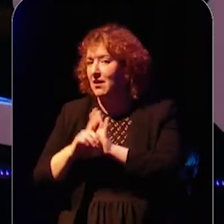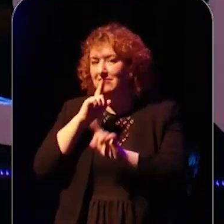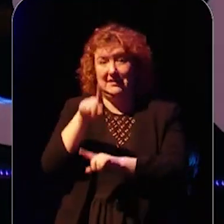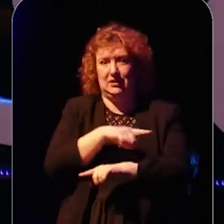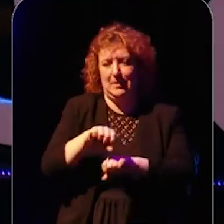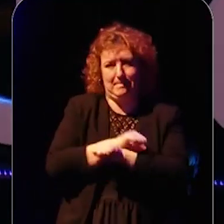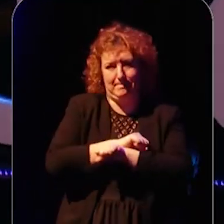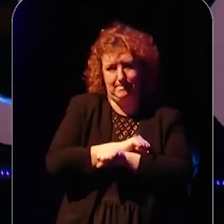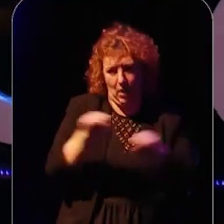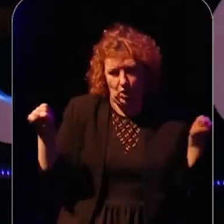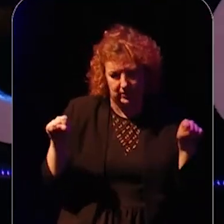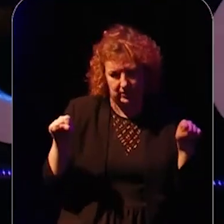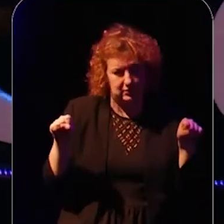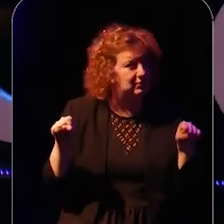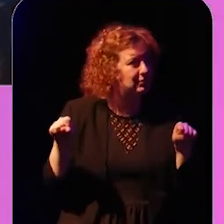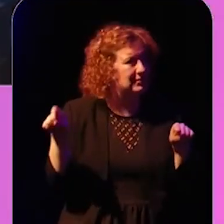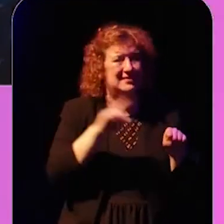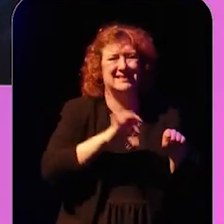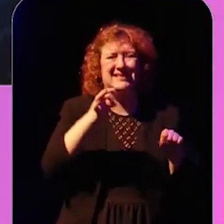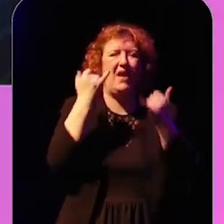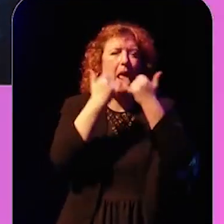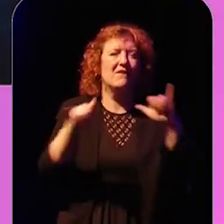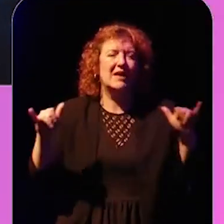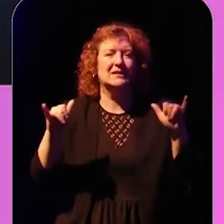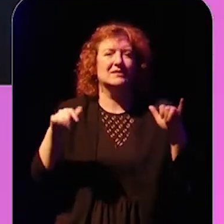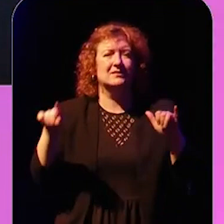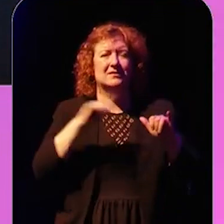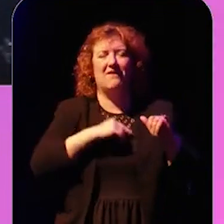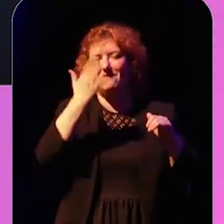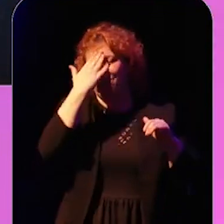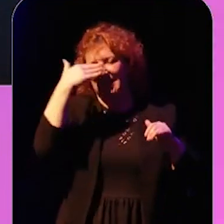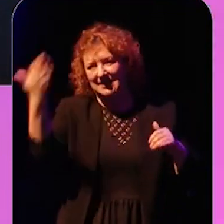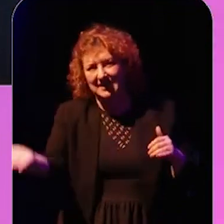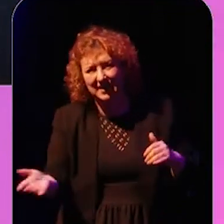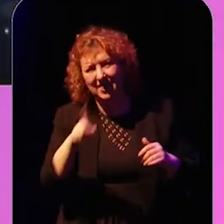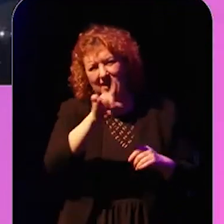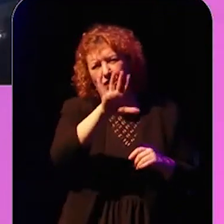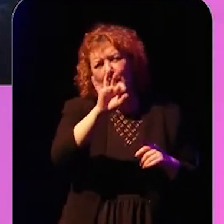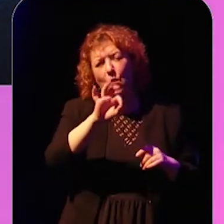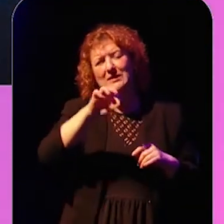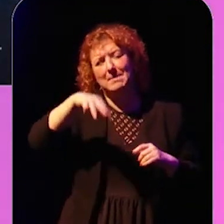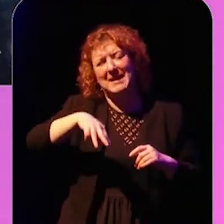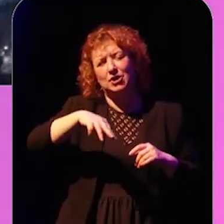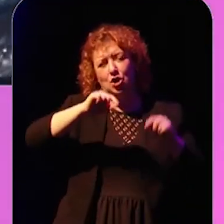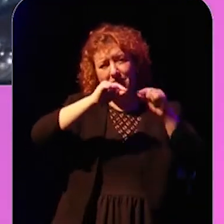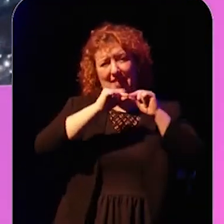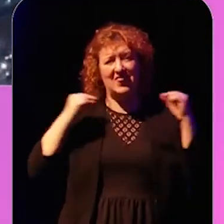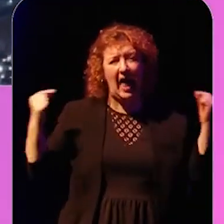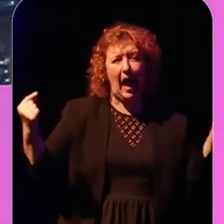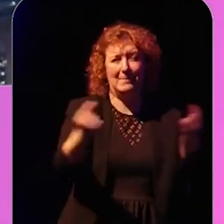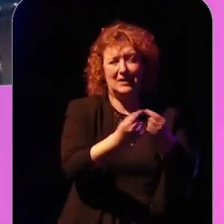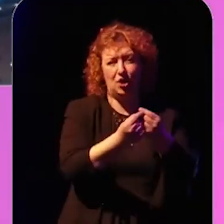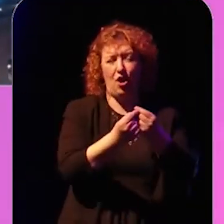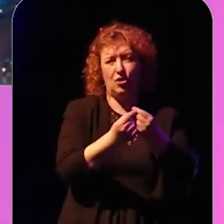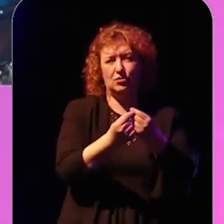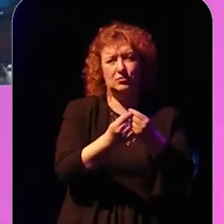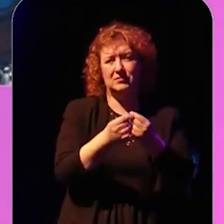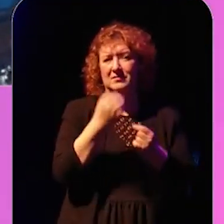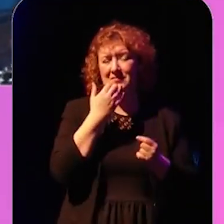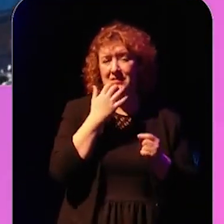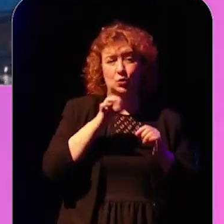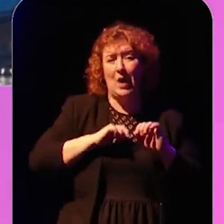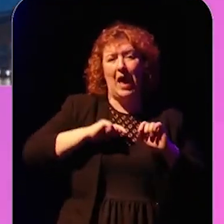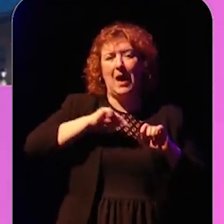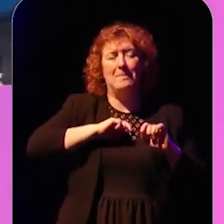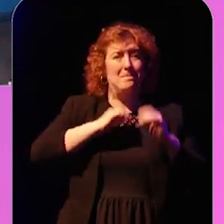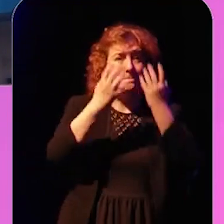abordarlo. Hablamos de un edificio para espectáculos, una fachada exterior de unos 150 metros de diámetro, que es una pantalla